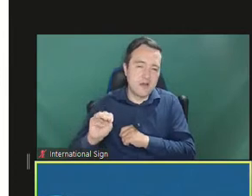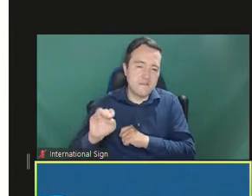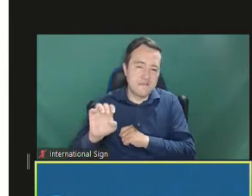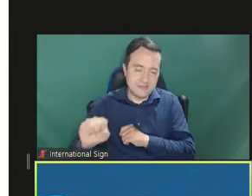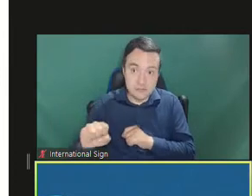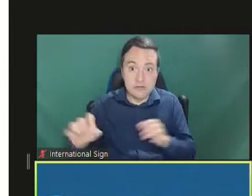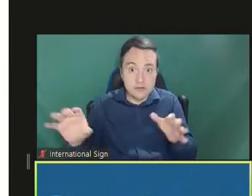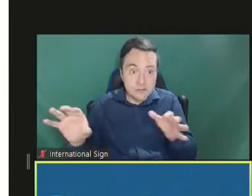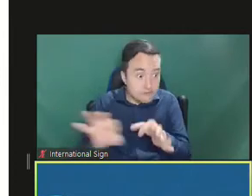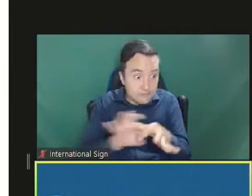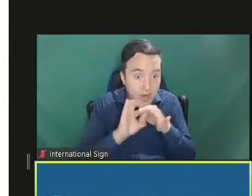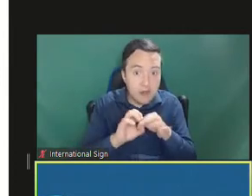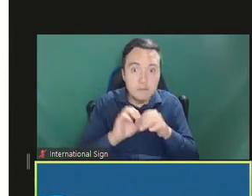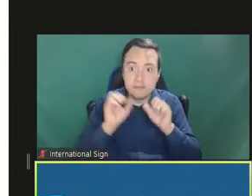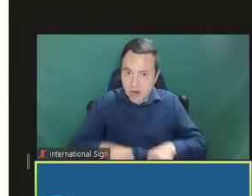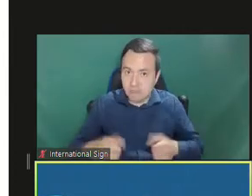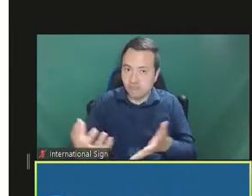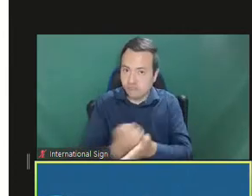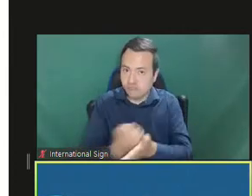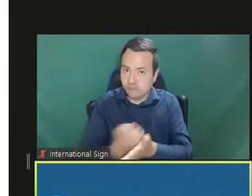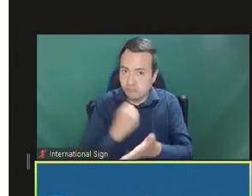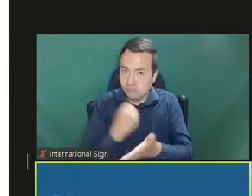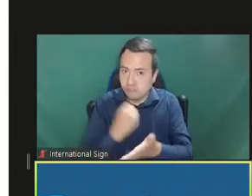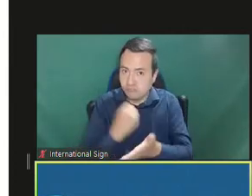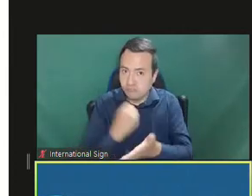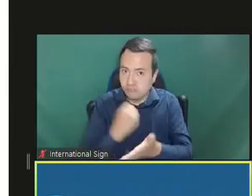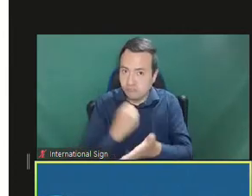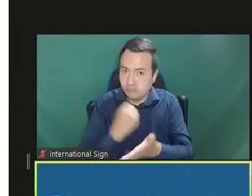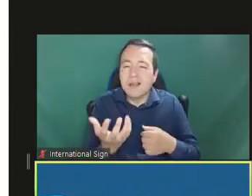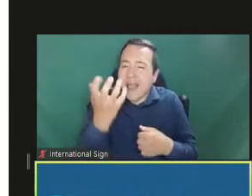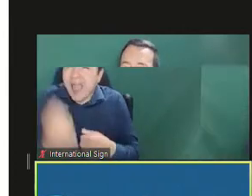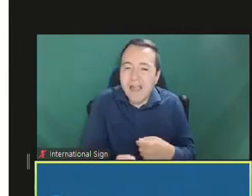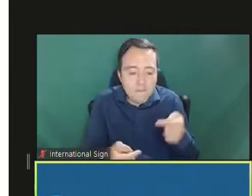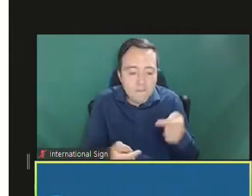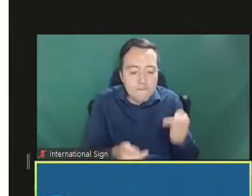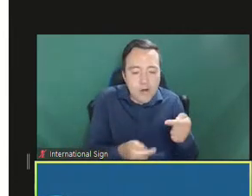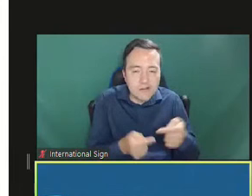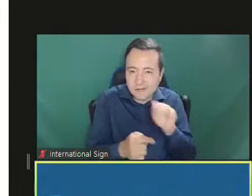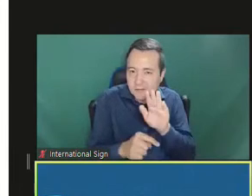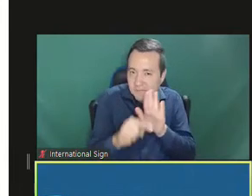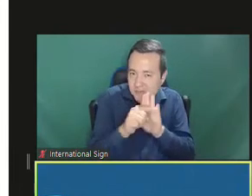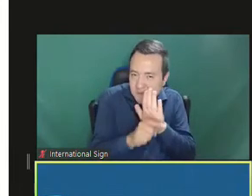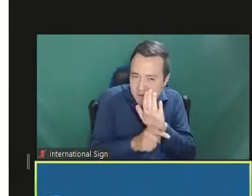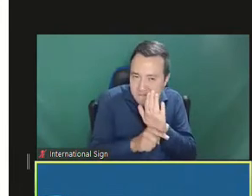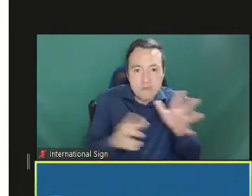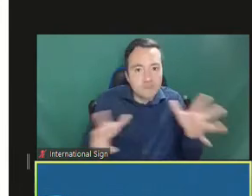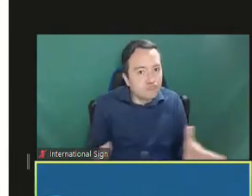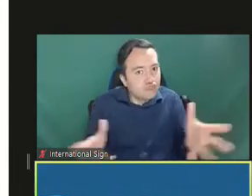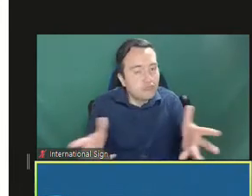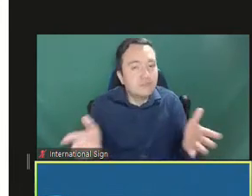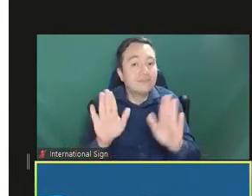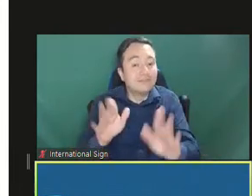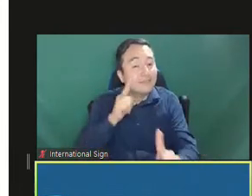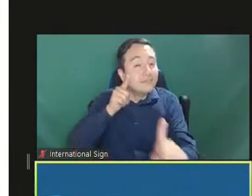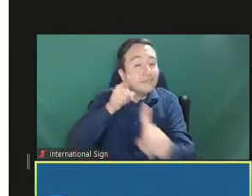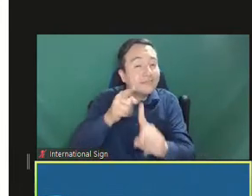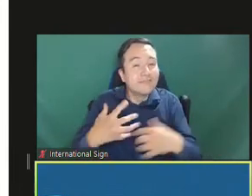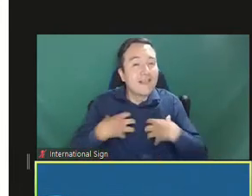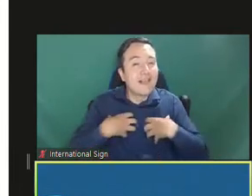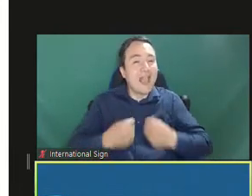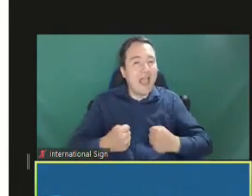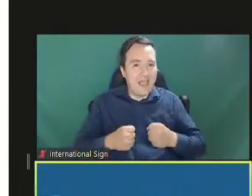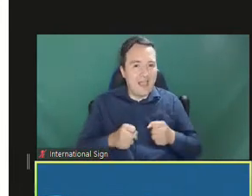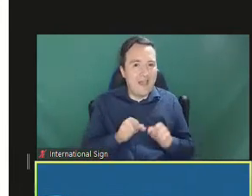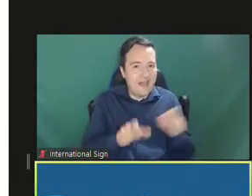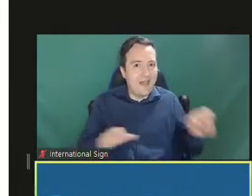intersectorial promoviendo políticas públicas sostenible y protegiendo los intereses de la salud pública en la recuperación de la